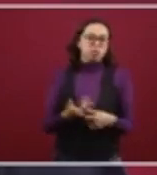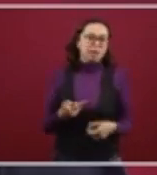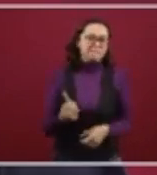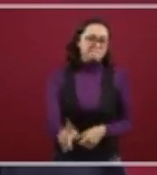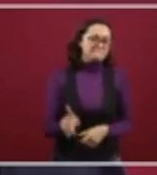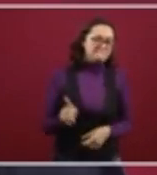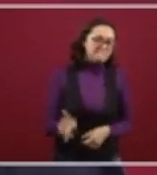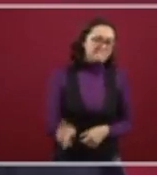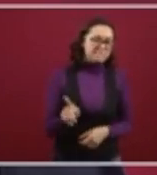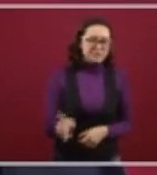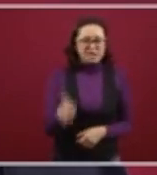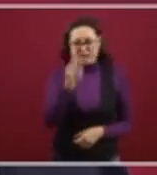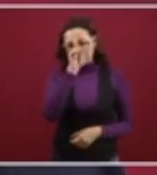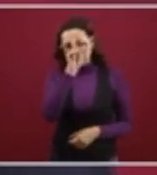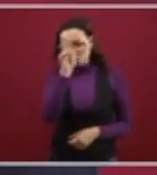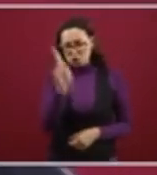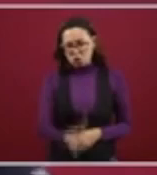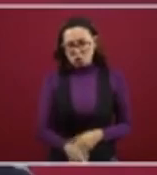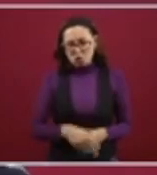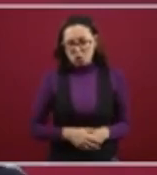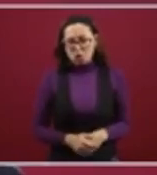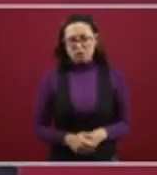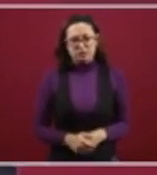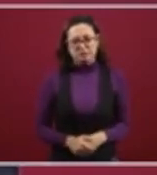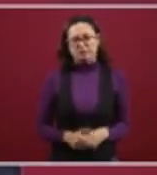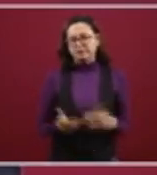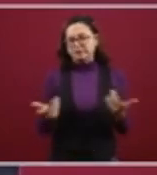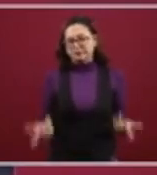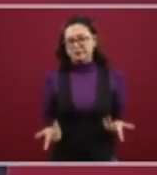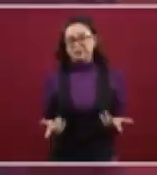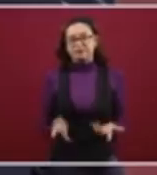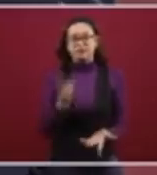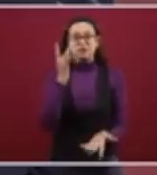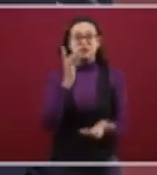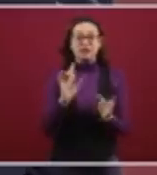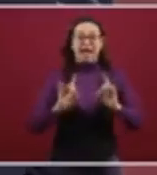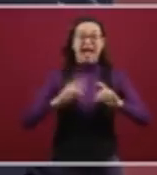simulación y solo uso de fuerza,